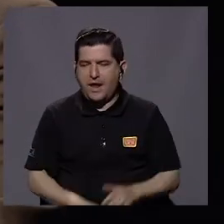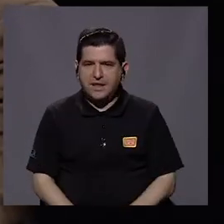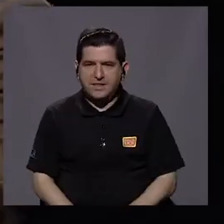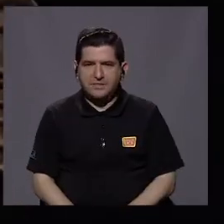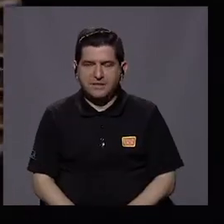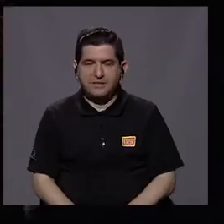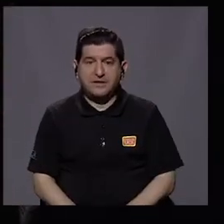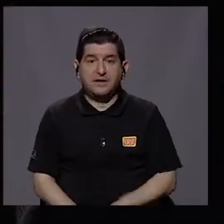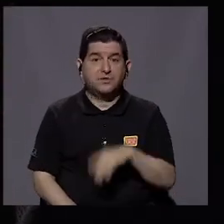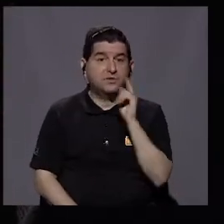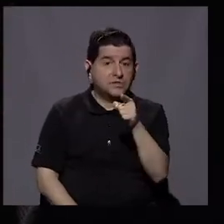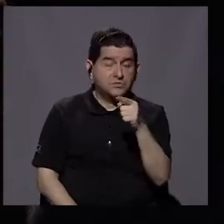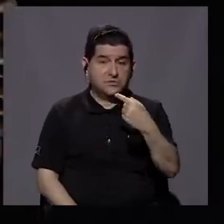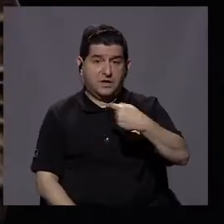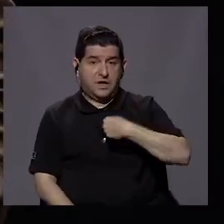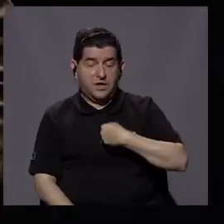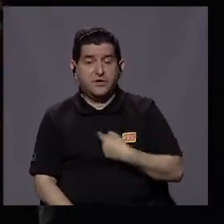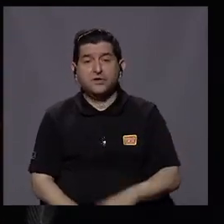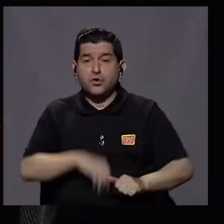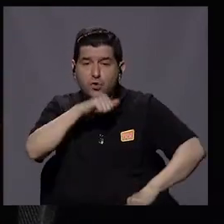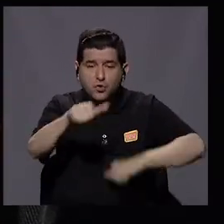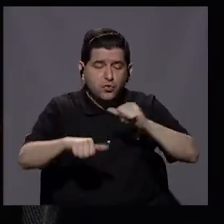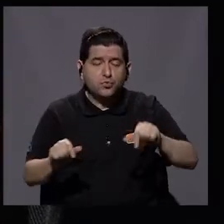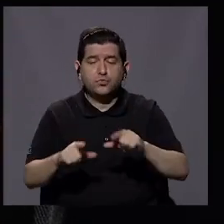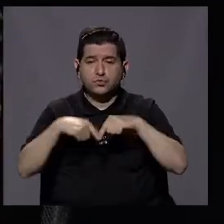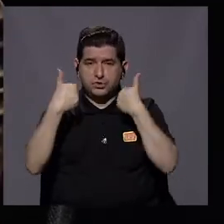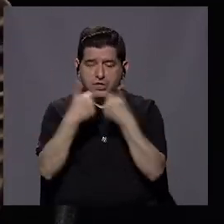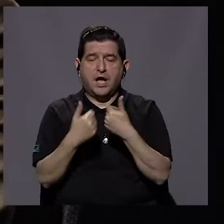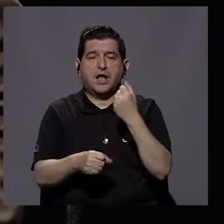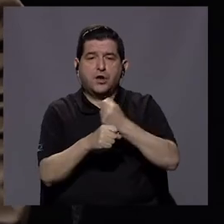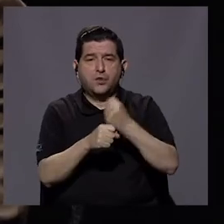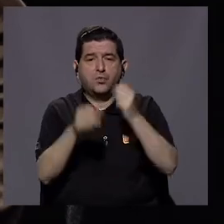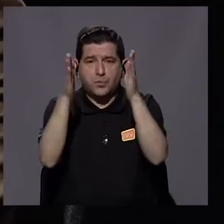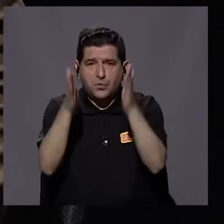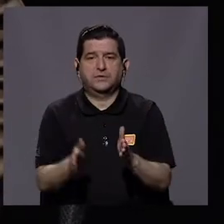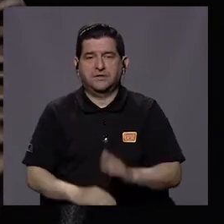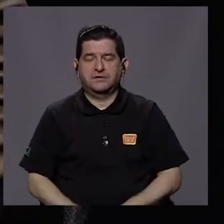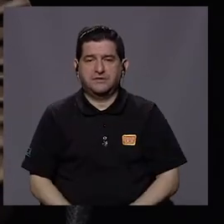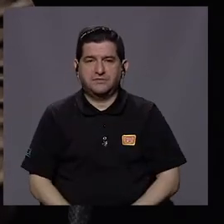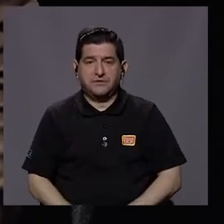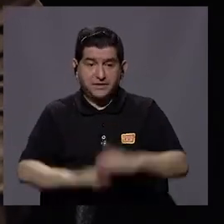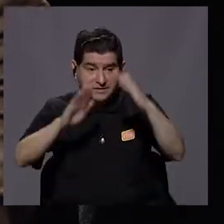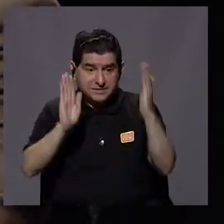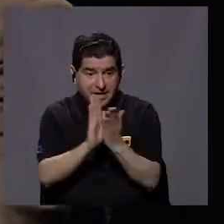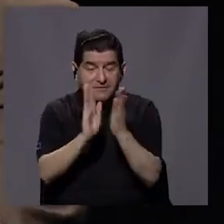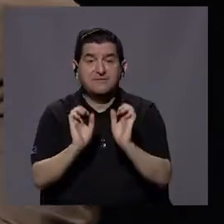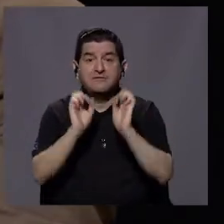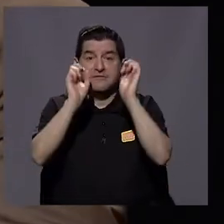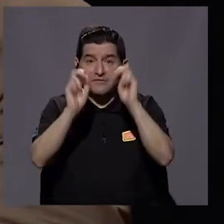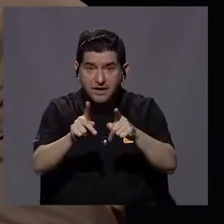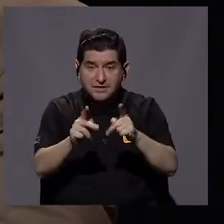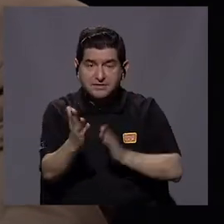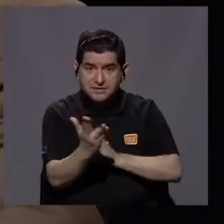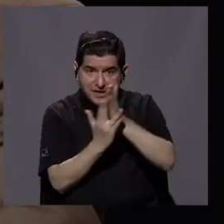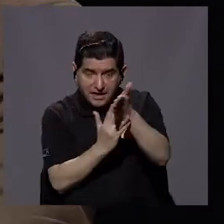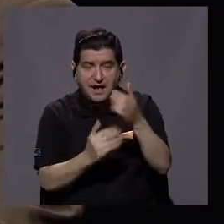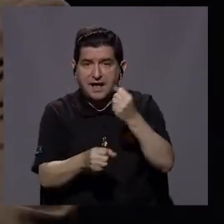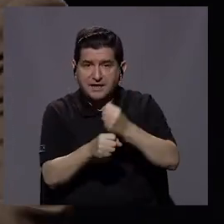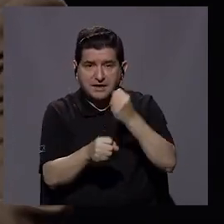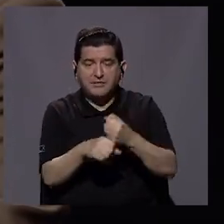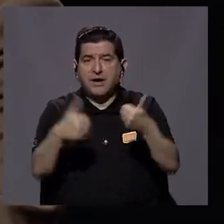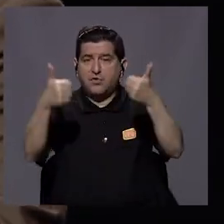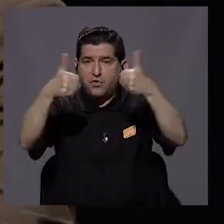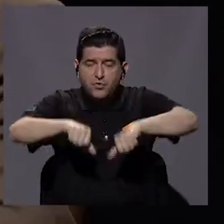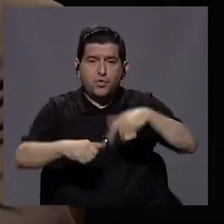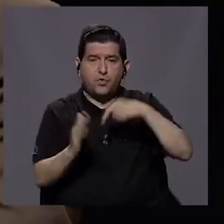privilegios. Entonces pone a disputarle a usted y a mí con la clase trabajadora que la pulsea, que confronta no solo las posibilidades de accesar a trabajos